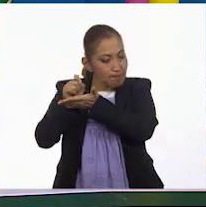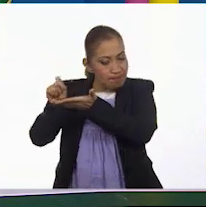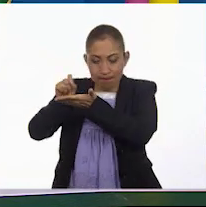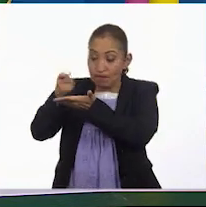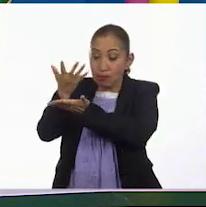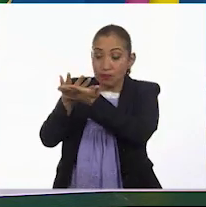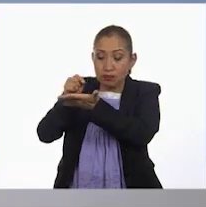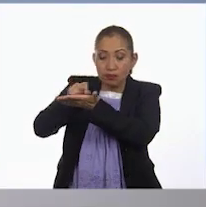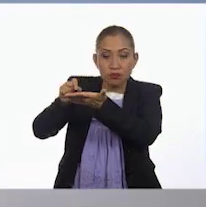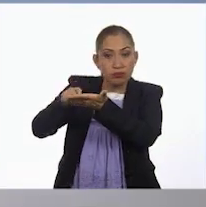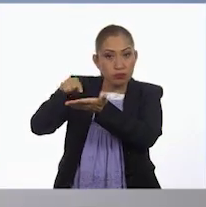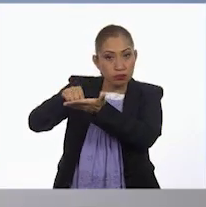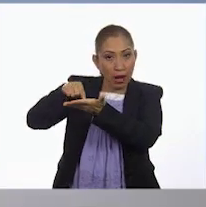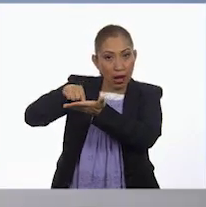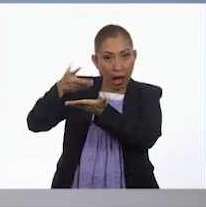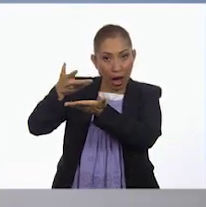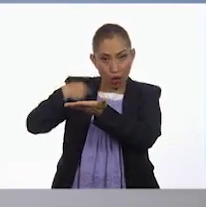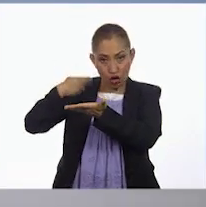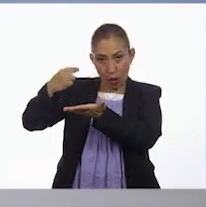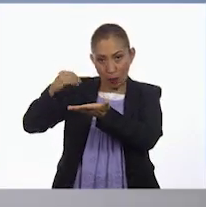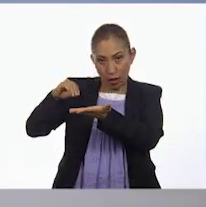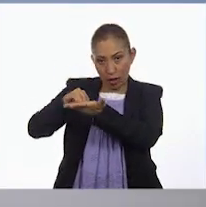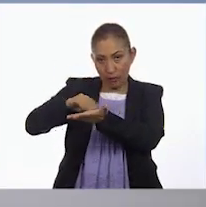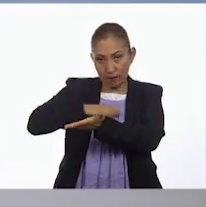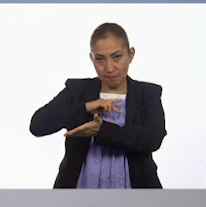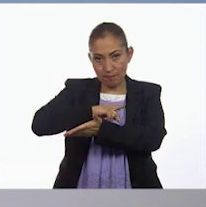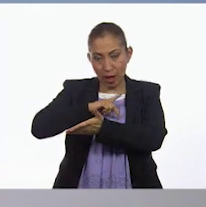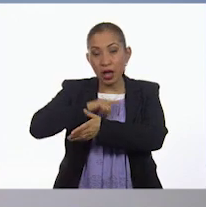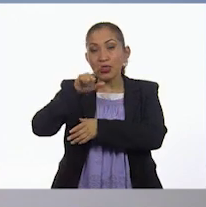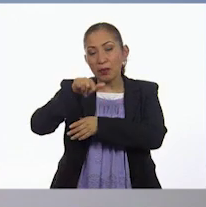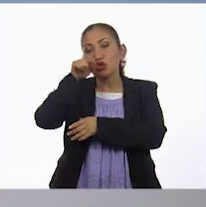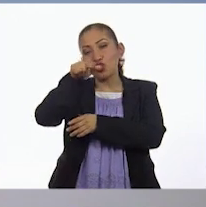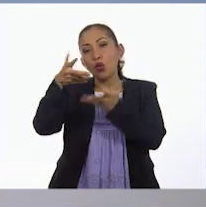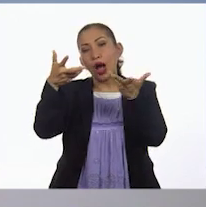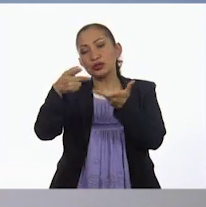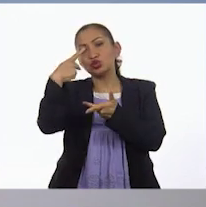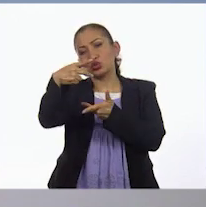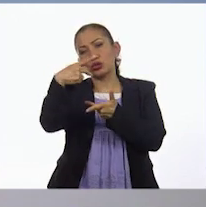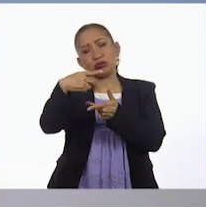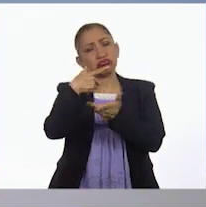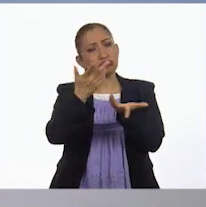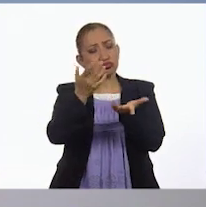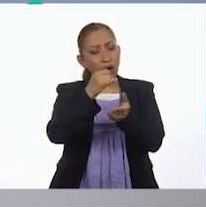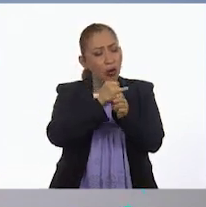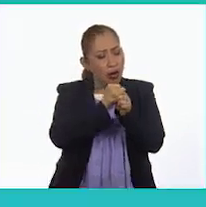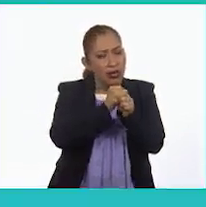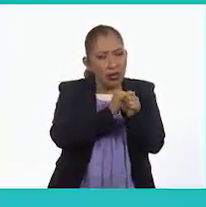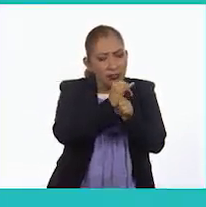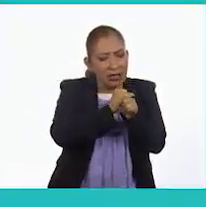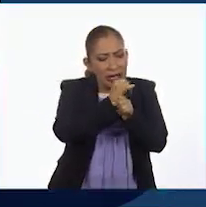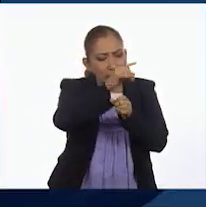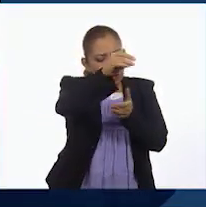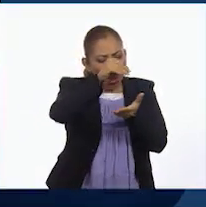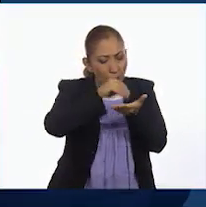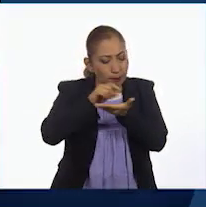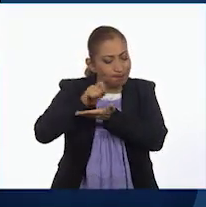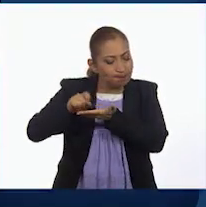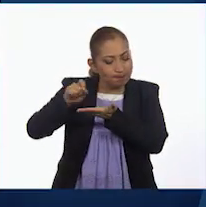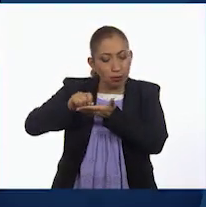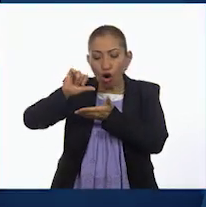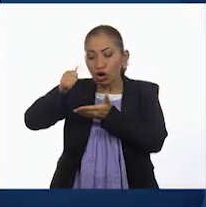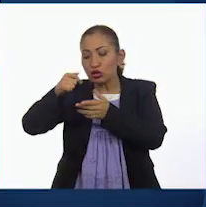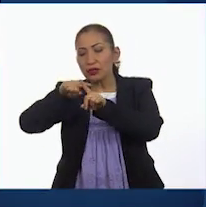Y con esta información, María, ya vas a poder hacer tus fichas de trabajo con las fuentes que nos falten por